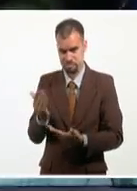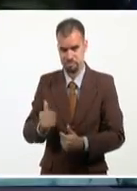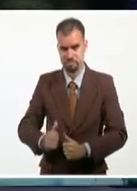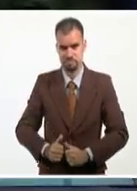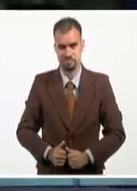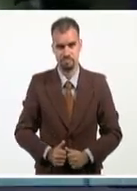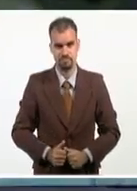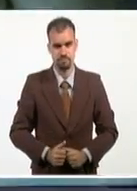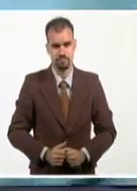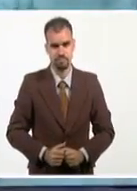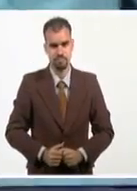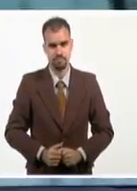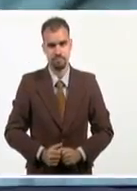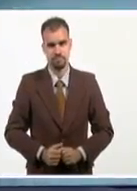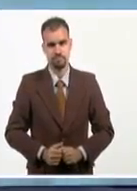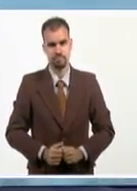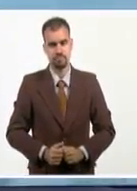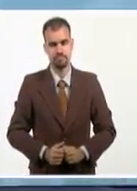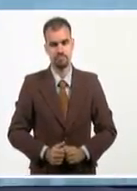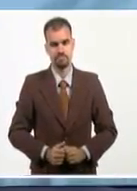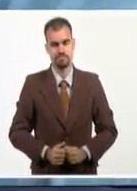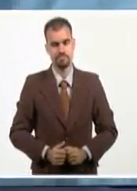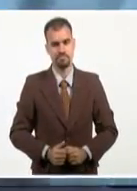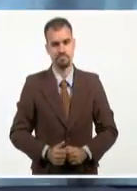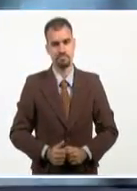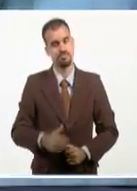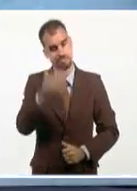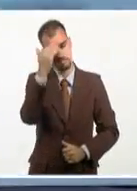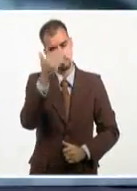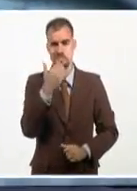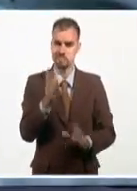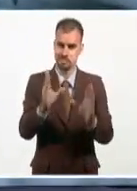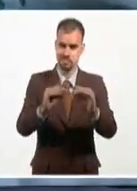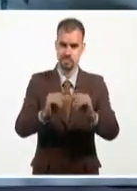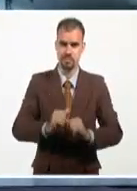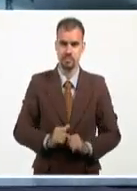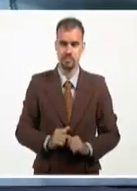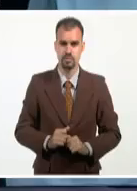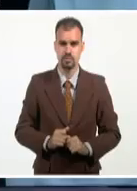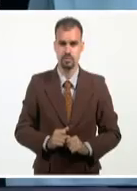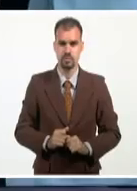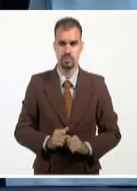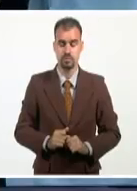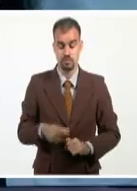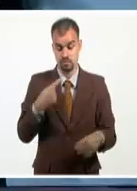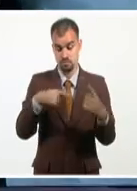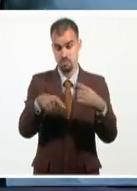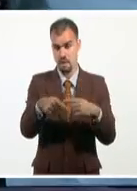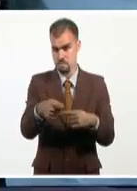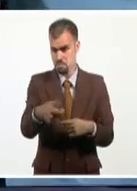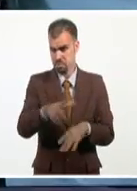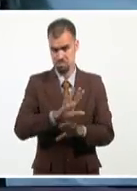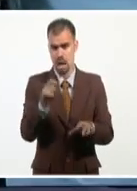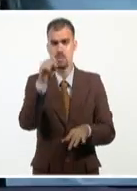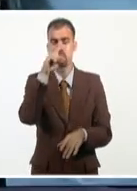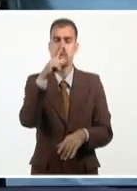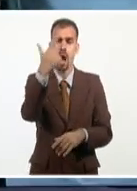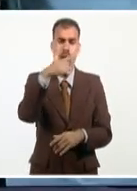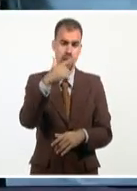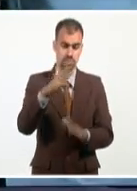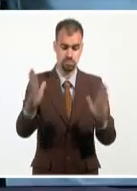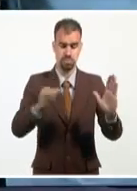Sí, gracias. Buenas noches. Faltan pocos días para que termine el cuarto mes del año y en menos de 120 días de